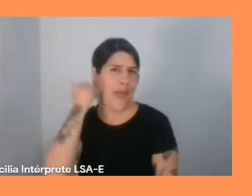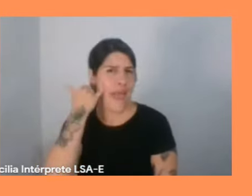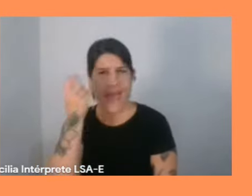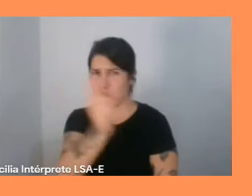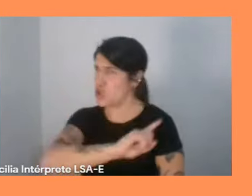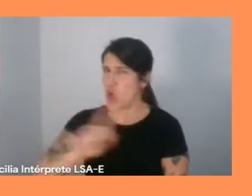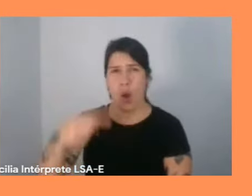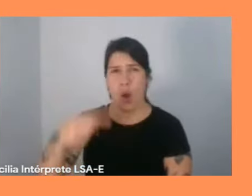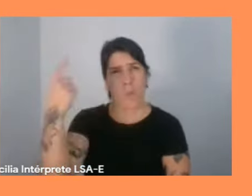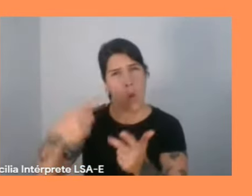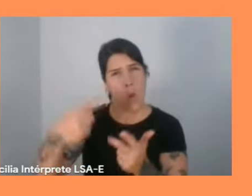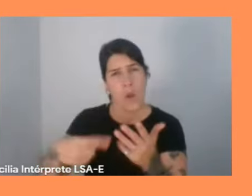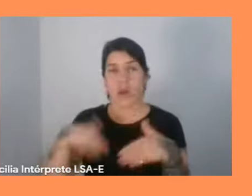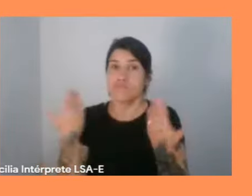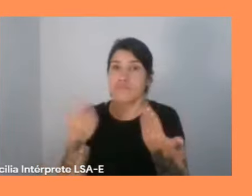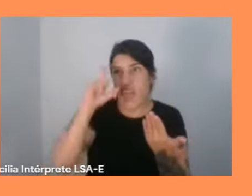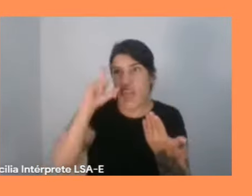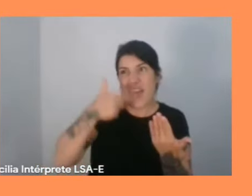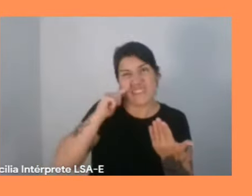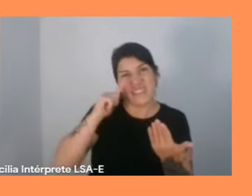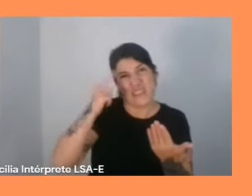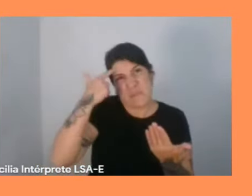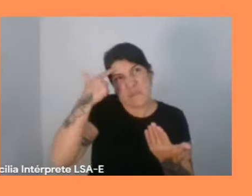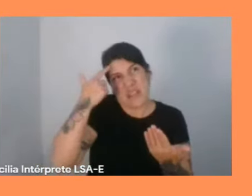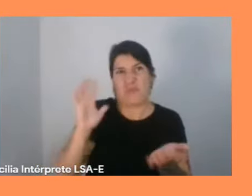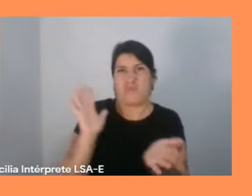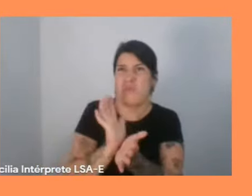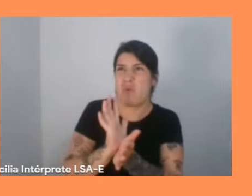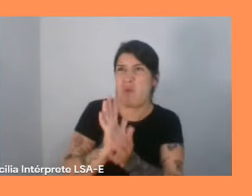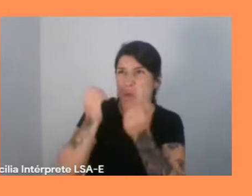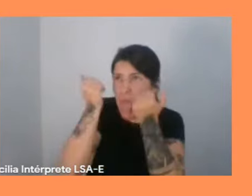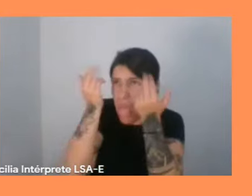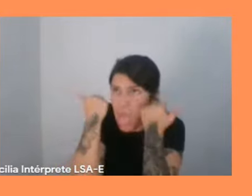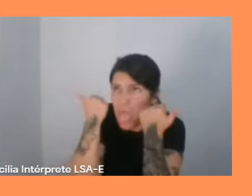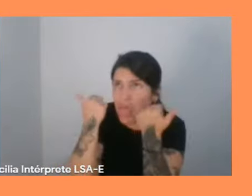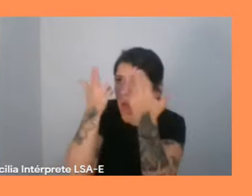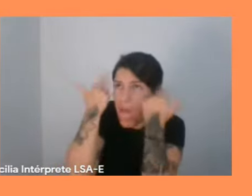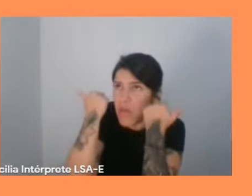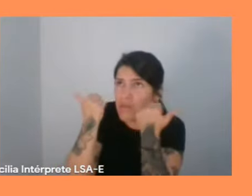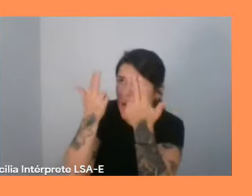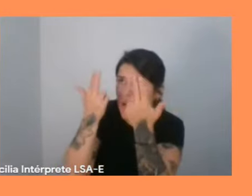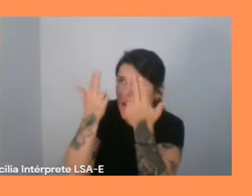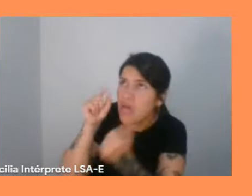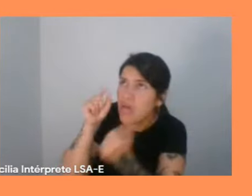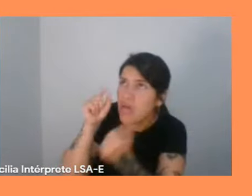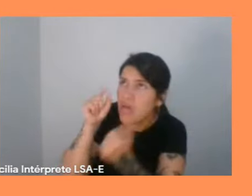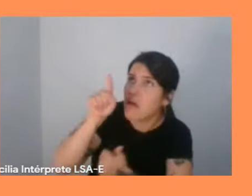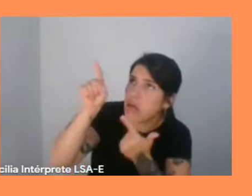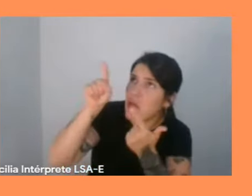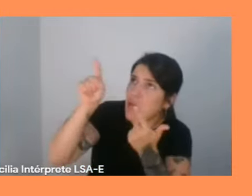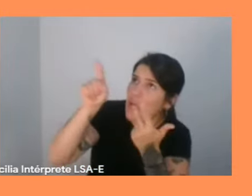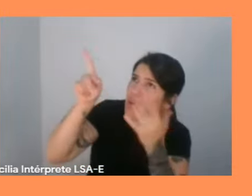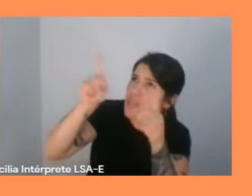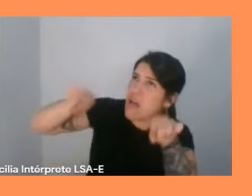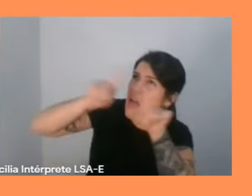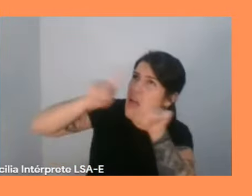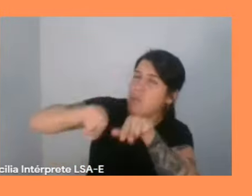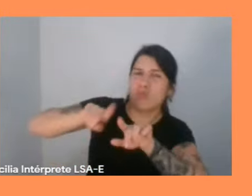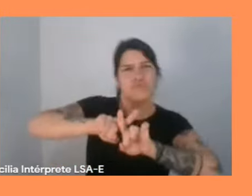decolonizar los pensamientos y las actitudes que discriminan por género, etnia, pueblo y clase.